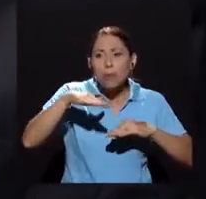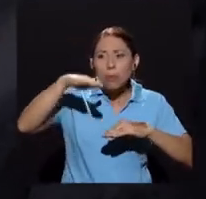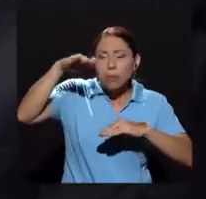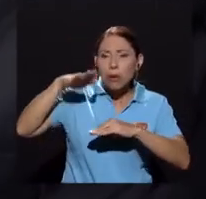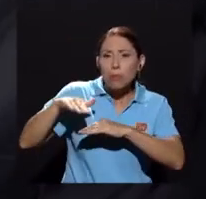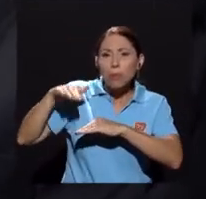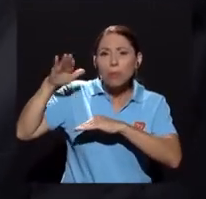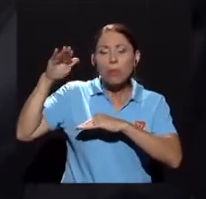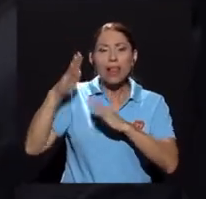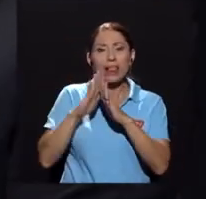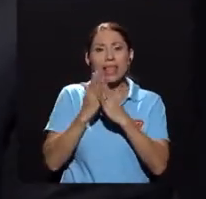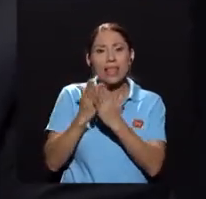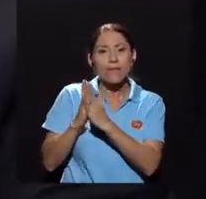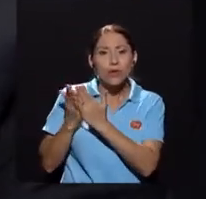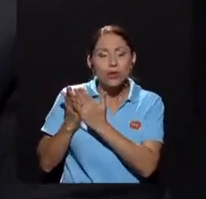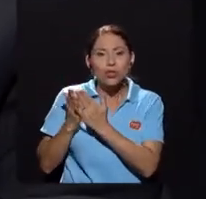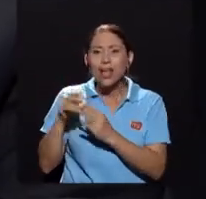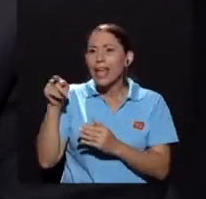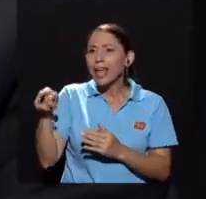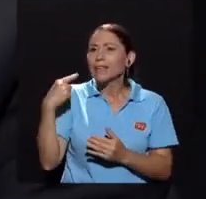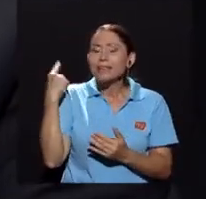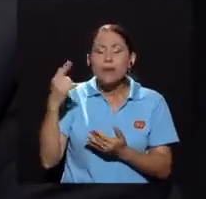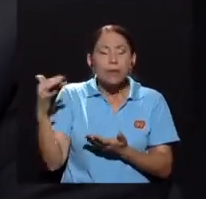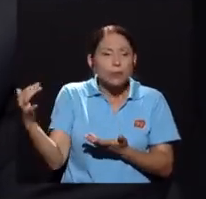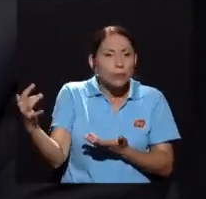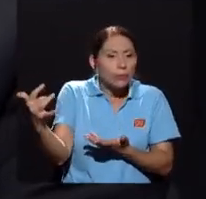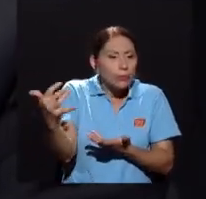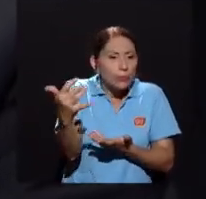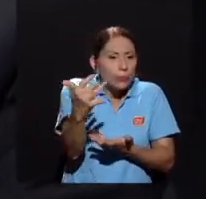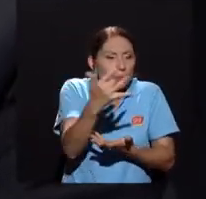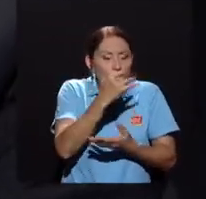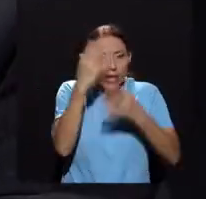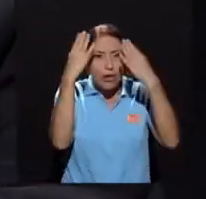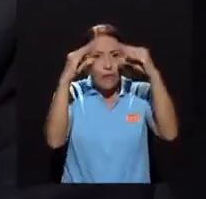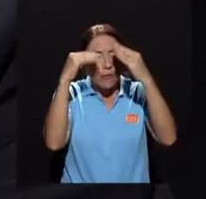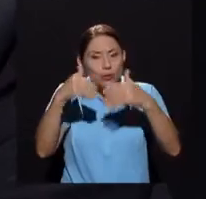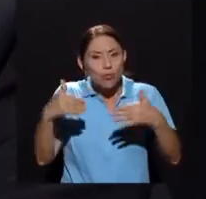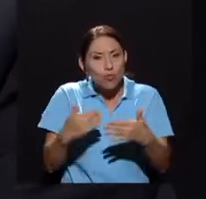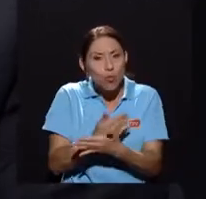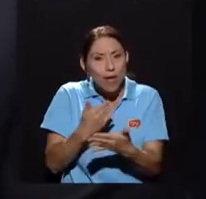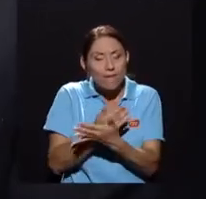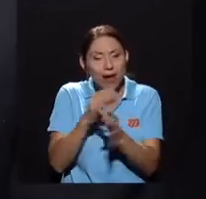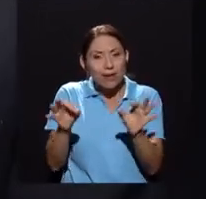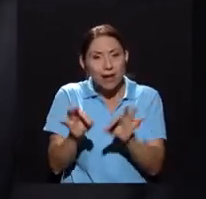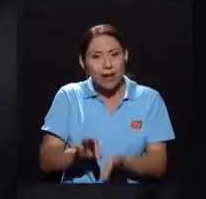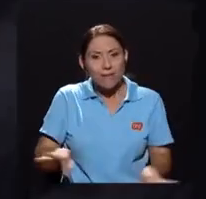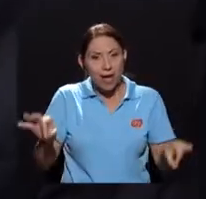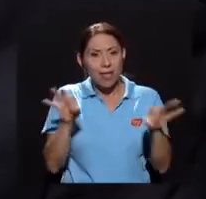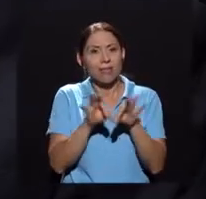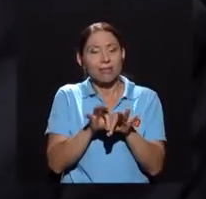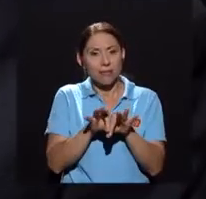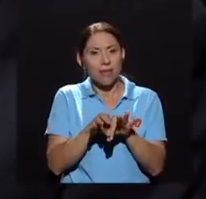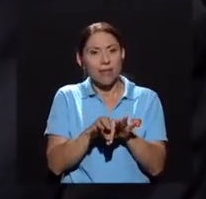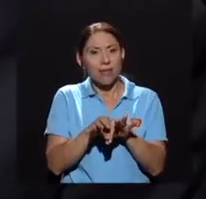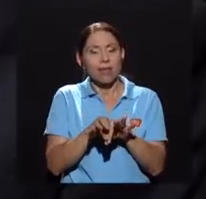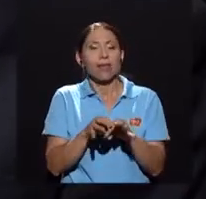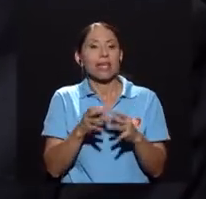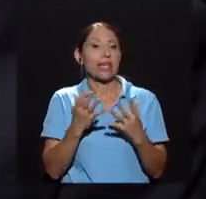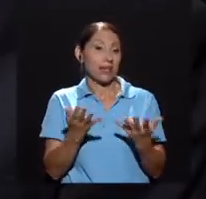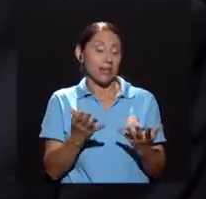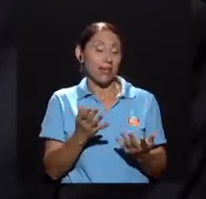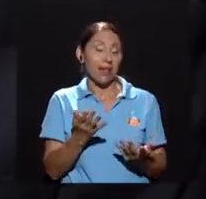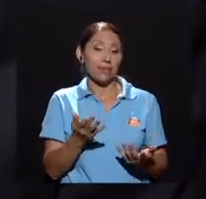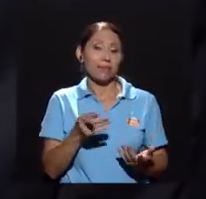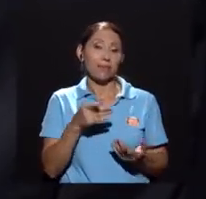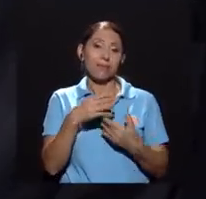compilando para aquella cantidad de información nueva y relevante y que va conformando sin duda